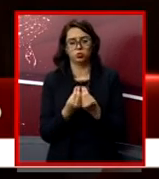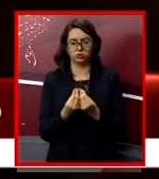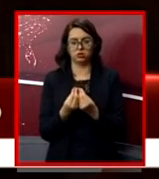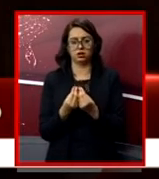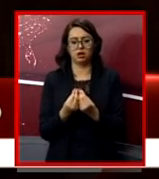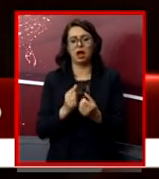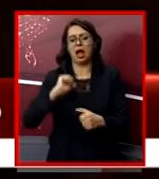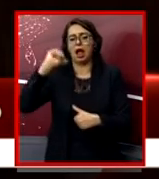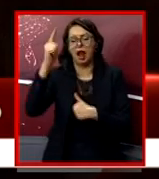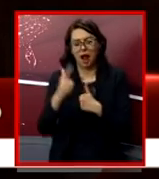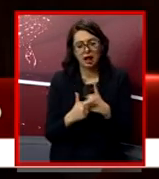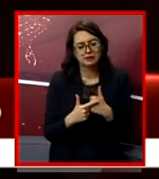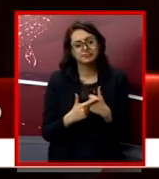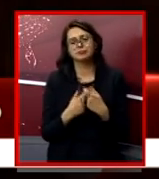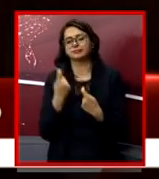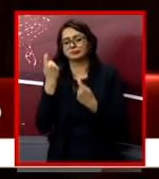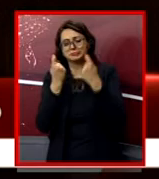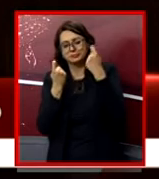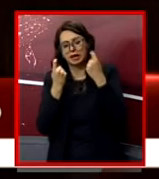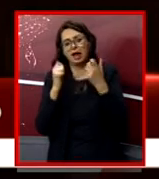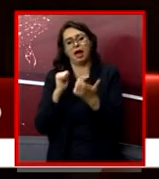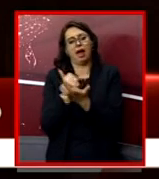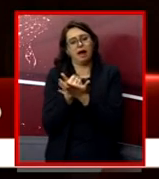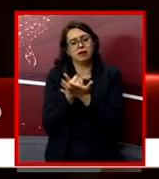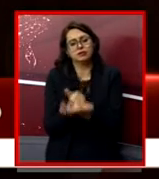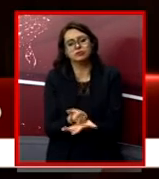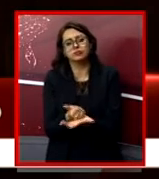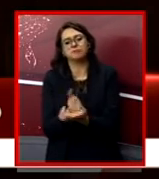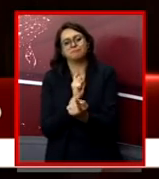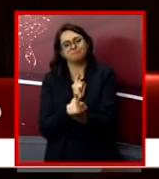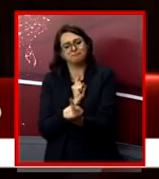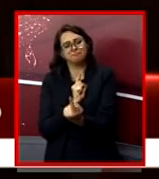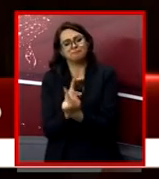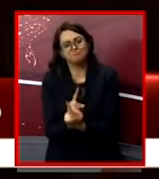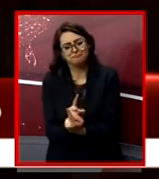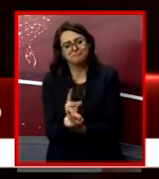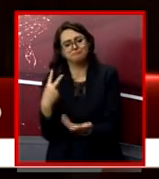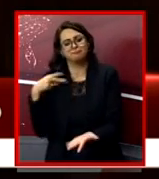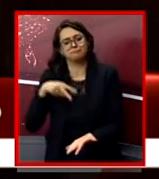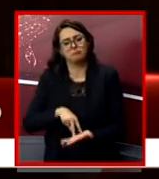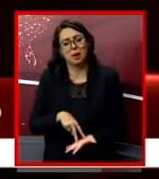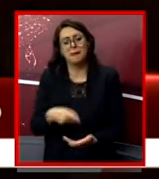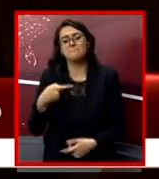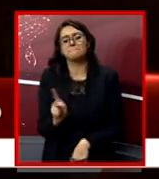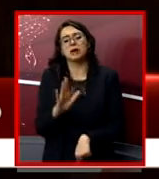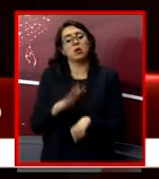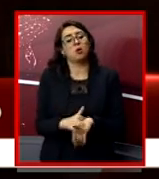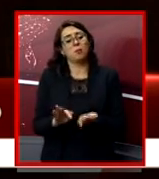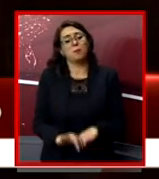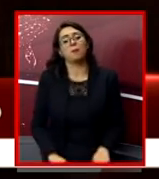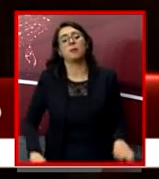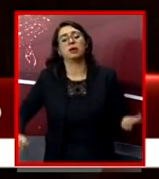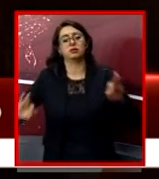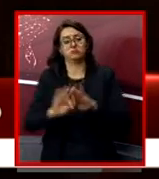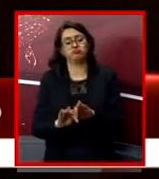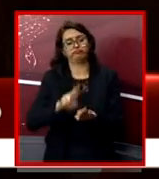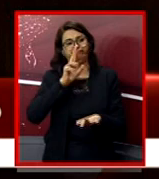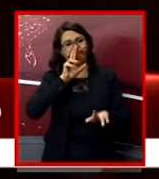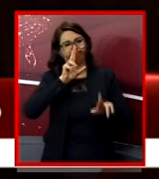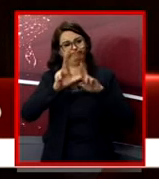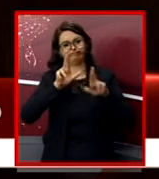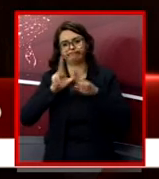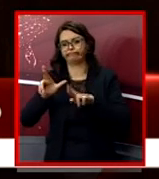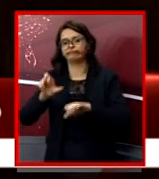un gesto, una ayuda, con su presencia, pero sobre todo con su respeto